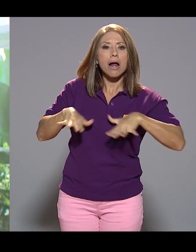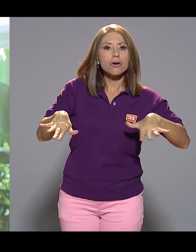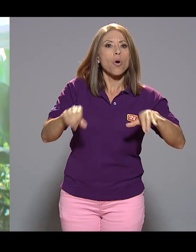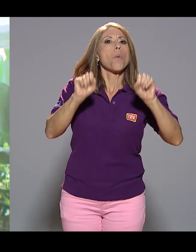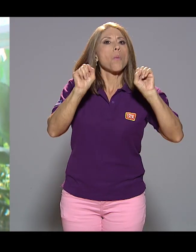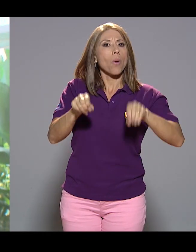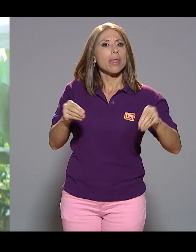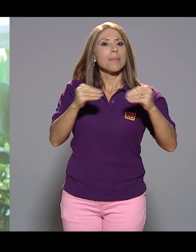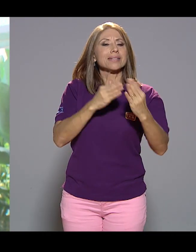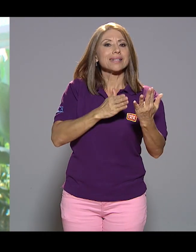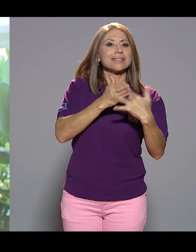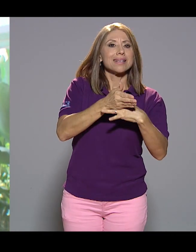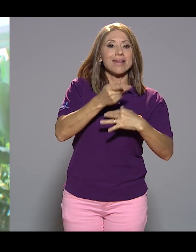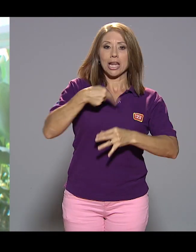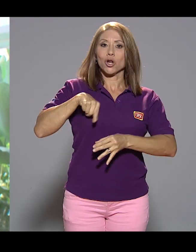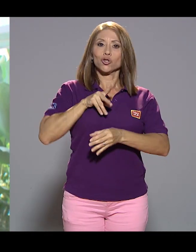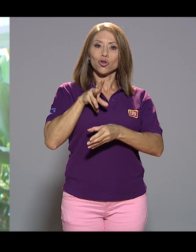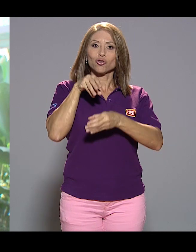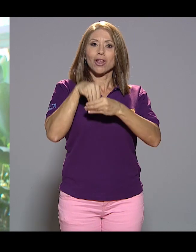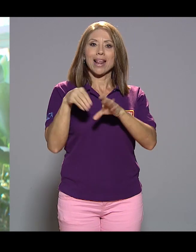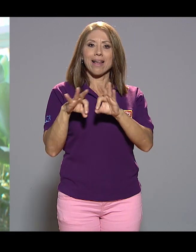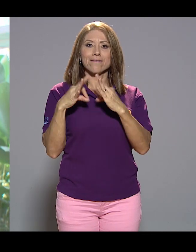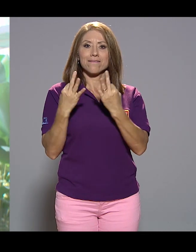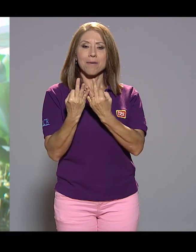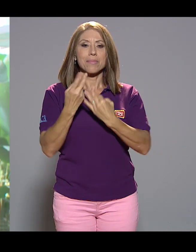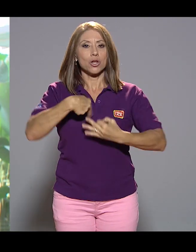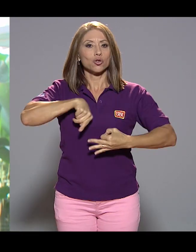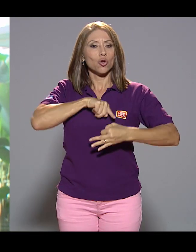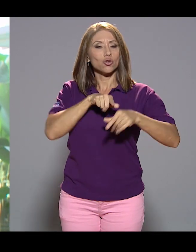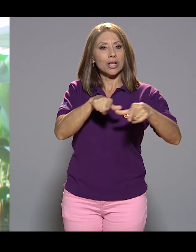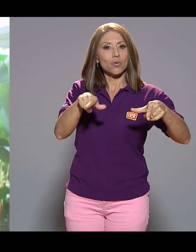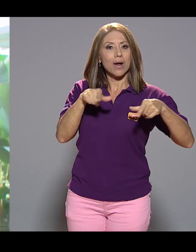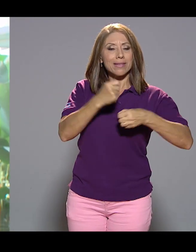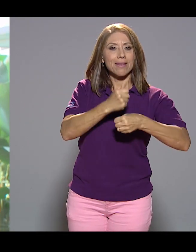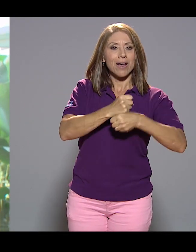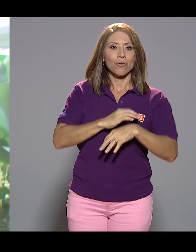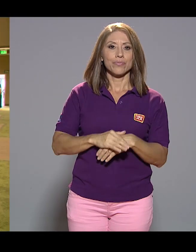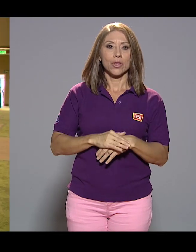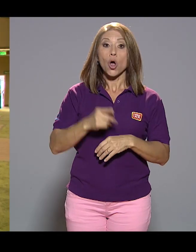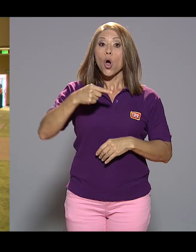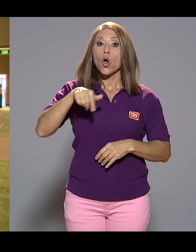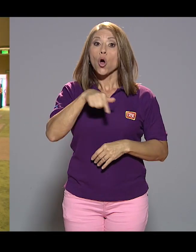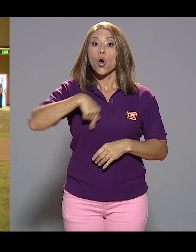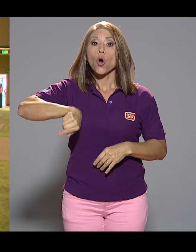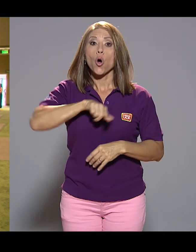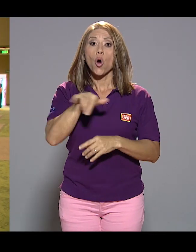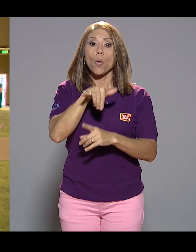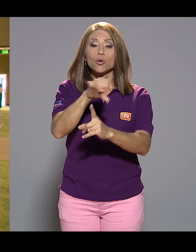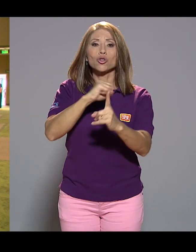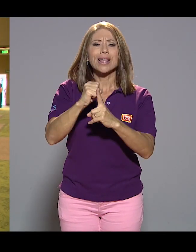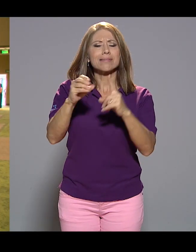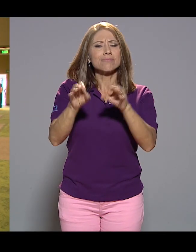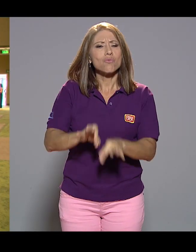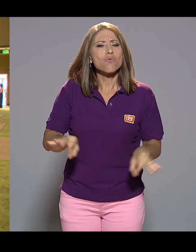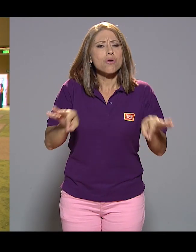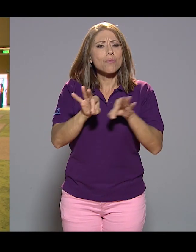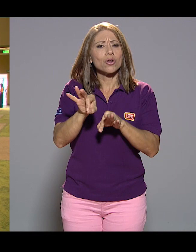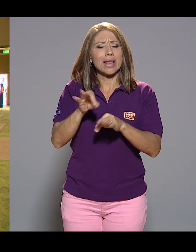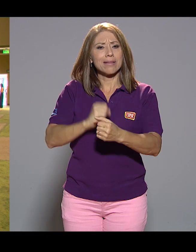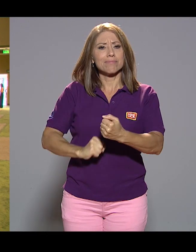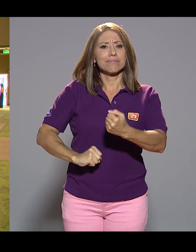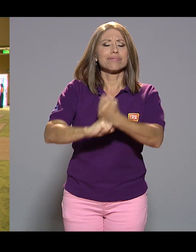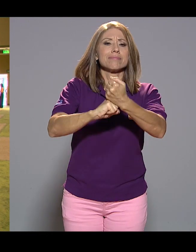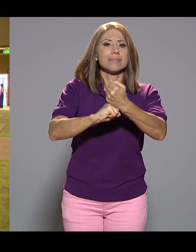y podemos hacer ese barrio más accesible en nuestras familias, en nuestros entornos laborales. Es crucial que como